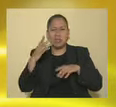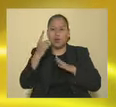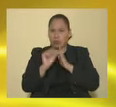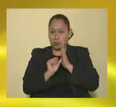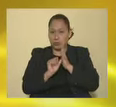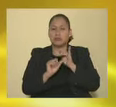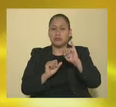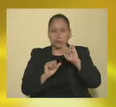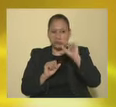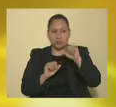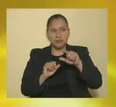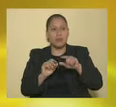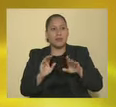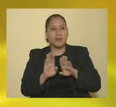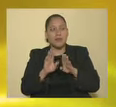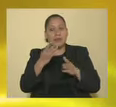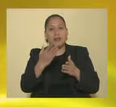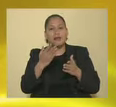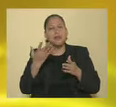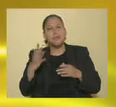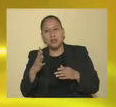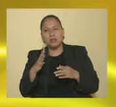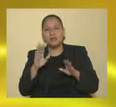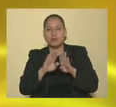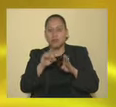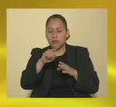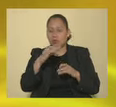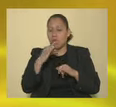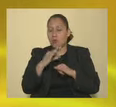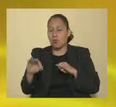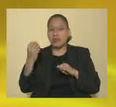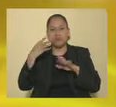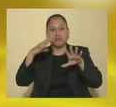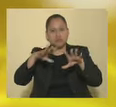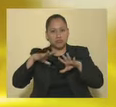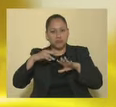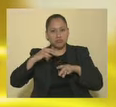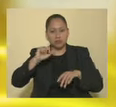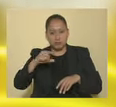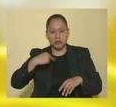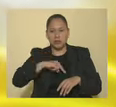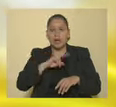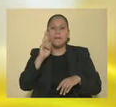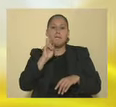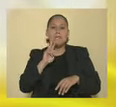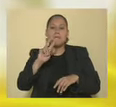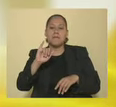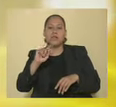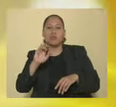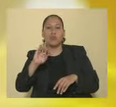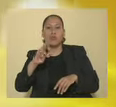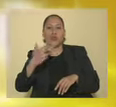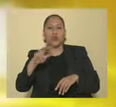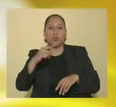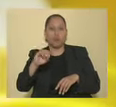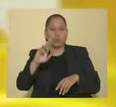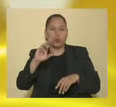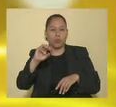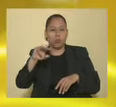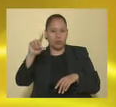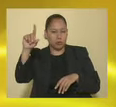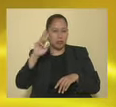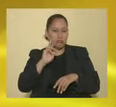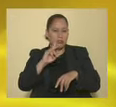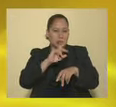mes. Sí, más o menos fue el último evento que tuvimos con Víctor Hugo Romo, en donde, bueno,